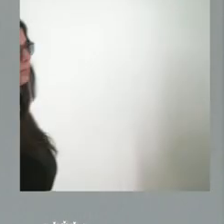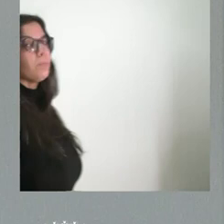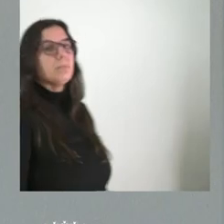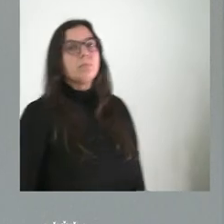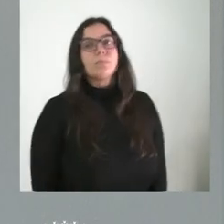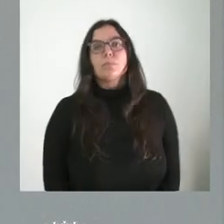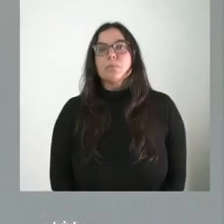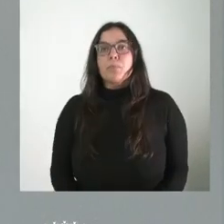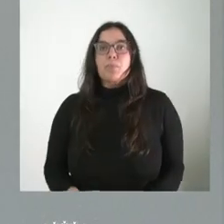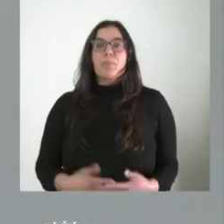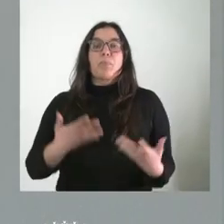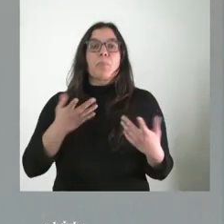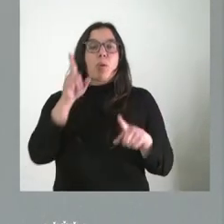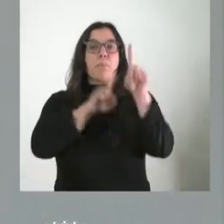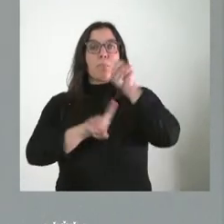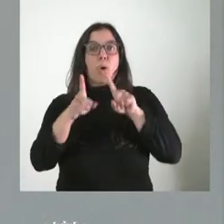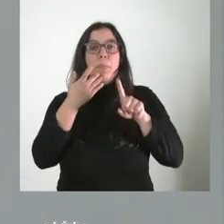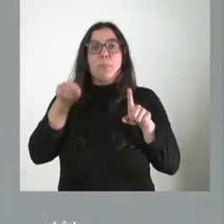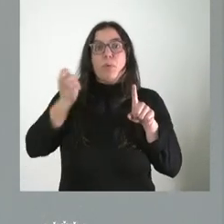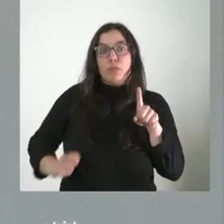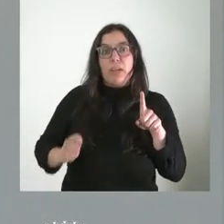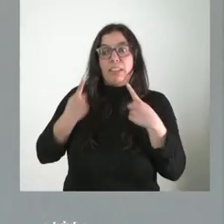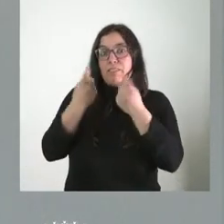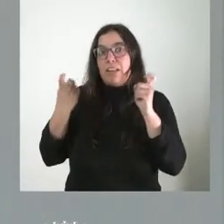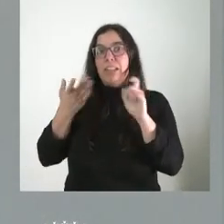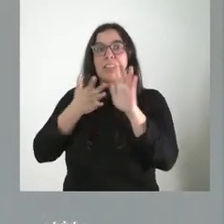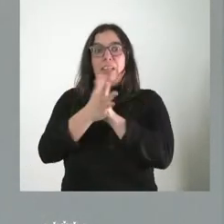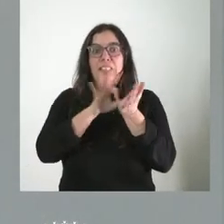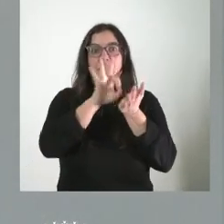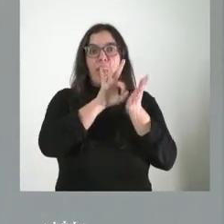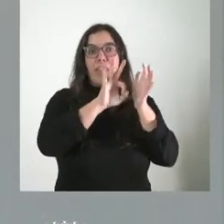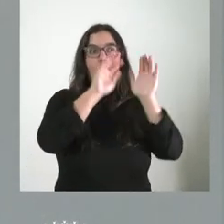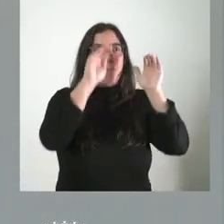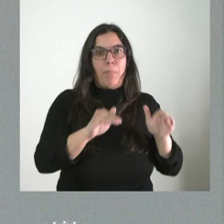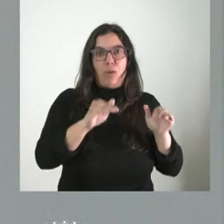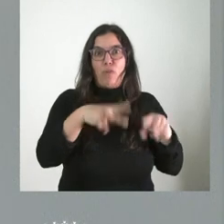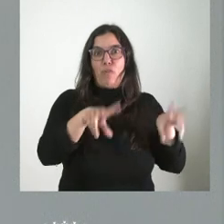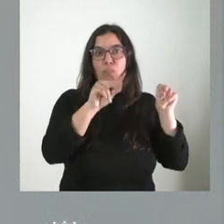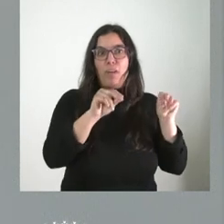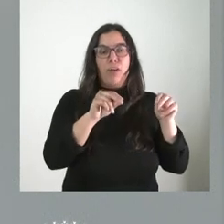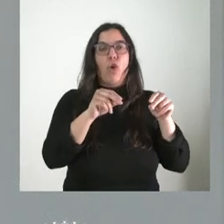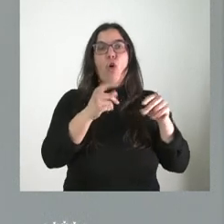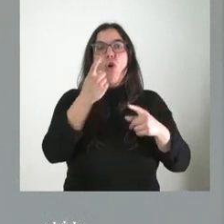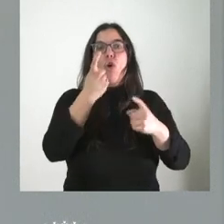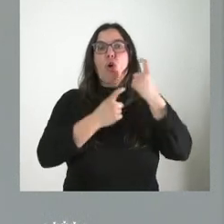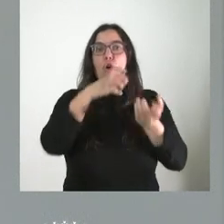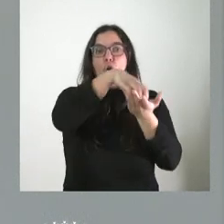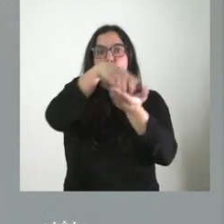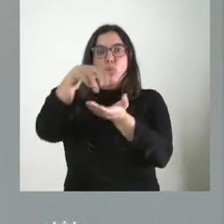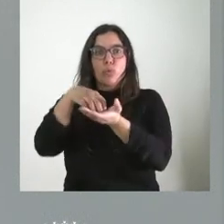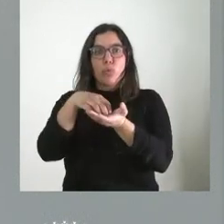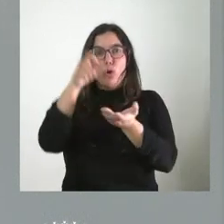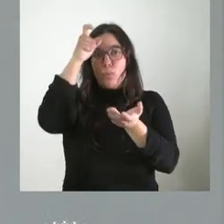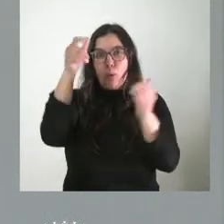hay una carencia de personal sanitario no es dejar de prestar servicios la solución no es cerrar consultorios locales o dejar de asistir